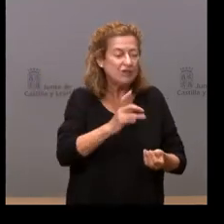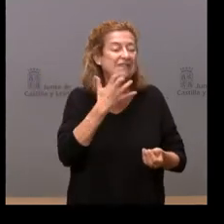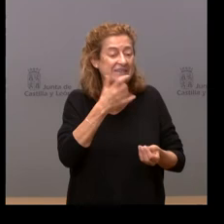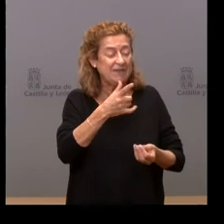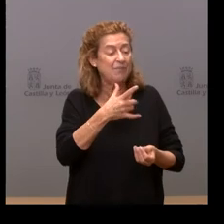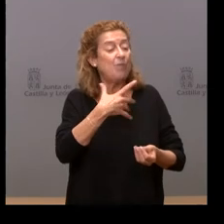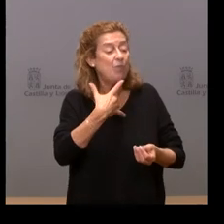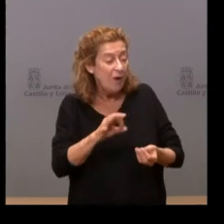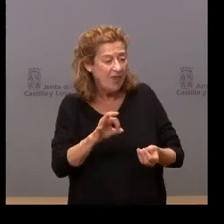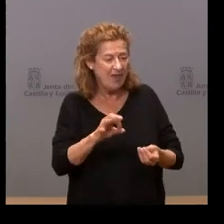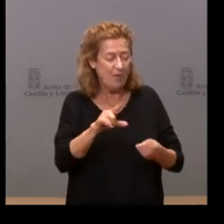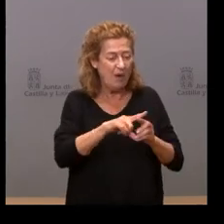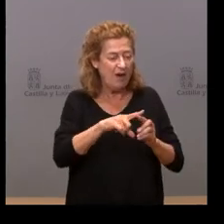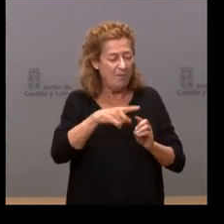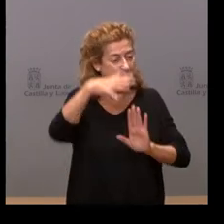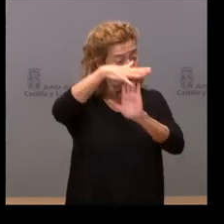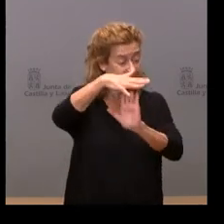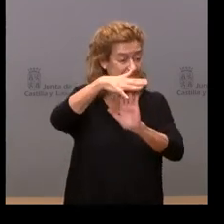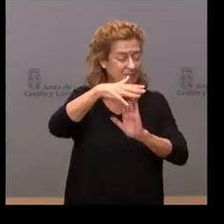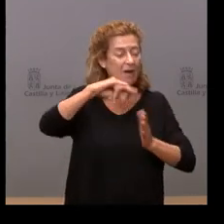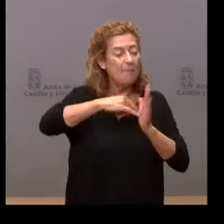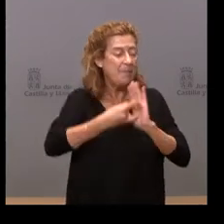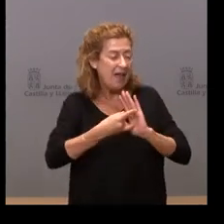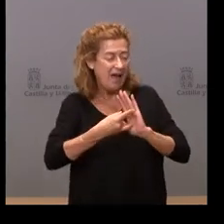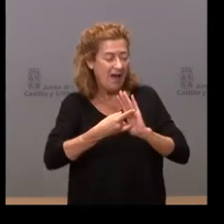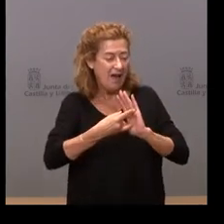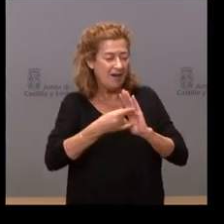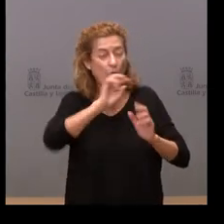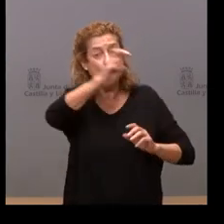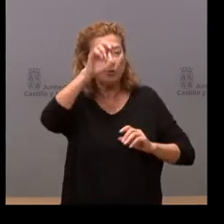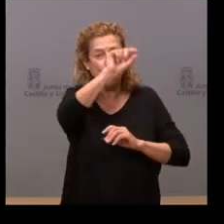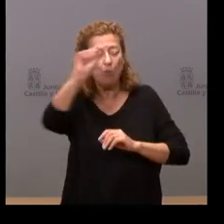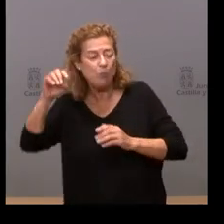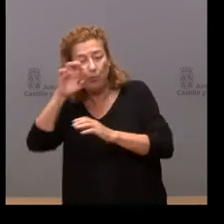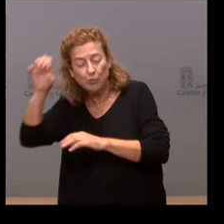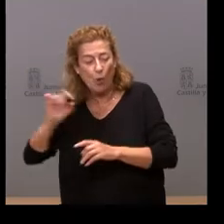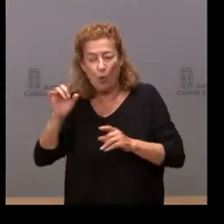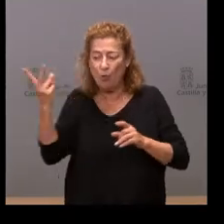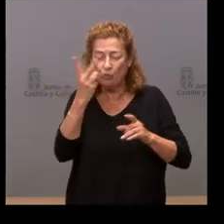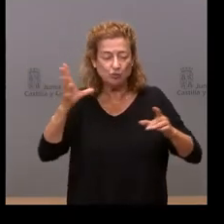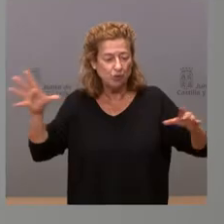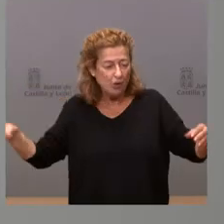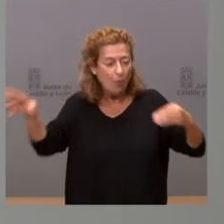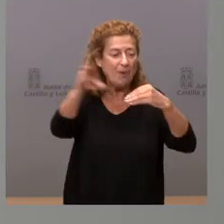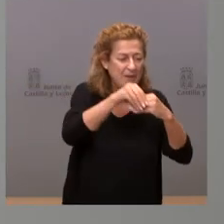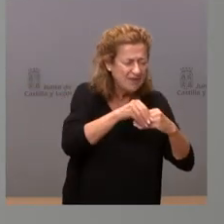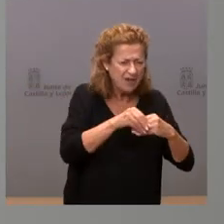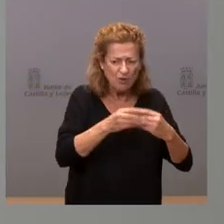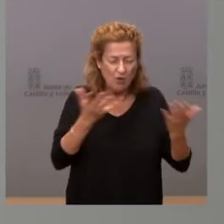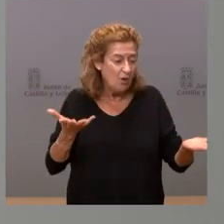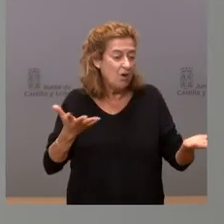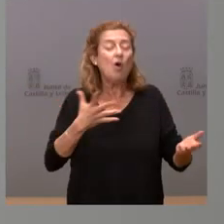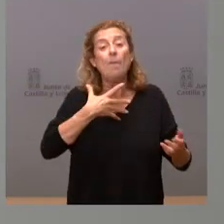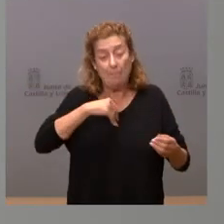si pararía en el plan de los otros puntos sería complementario todo lo que podríamos hacer sería